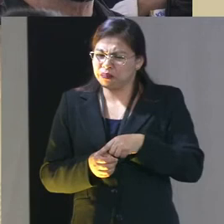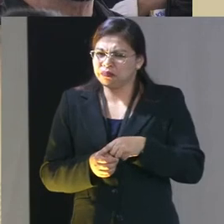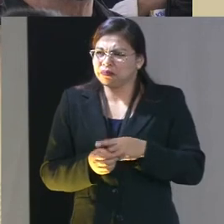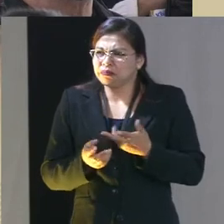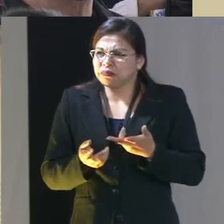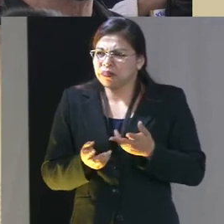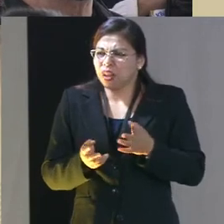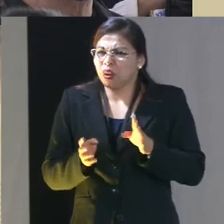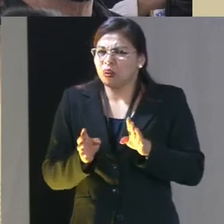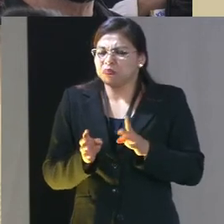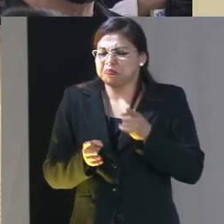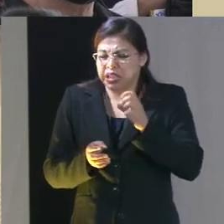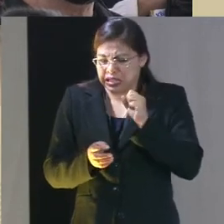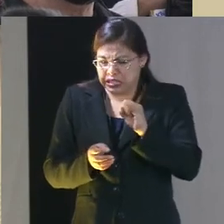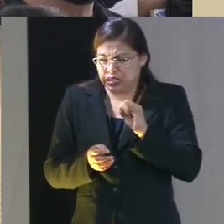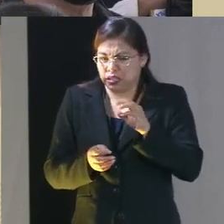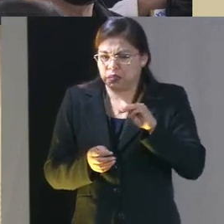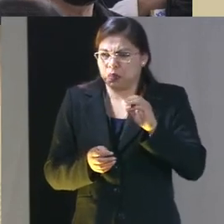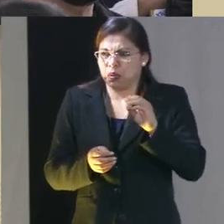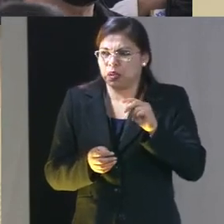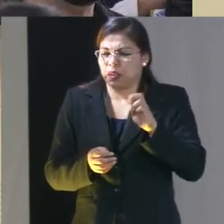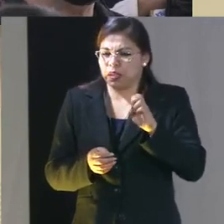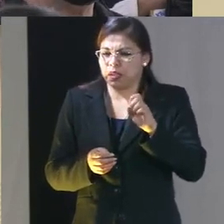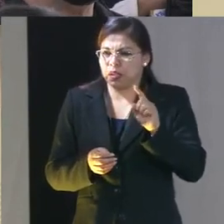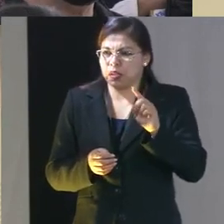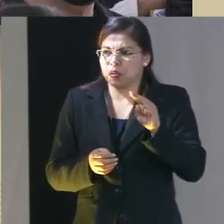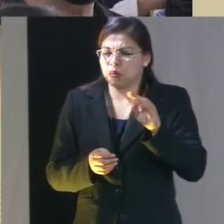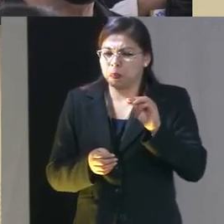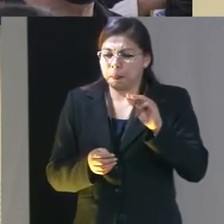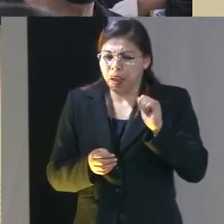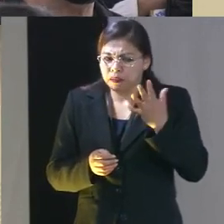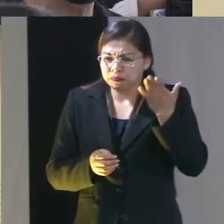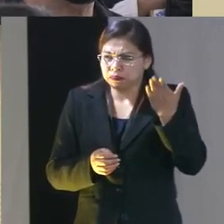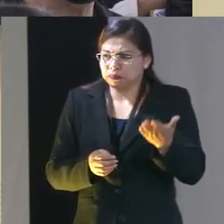que si Moctezuma logró